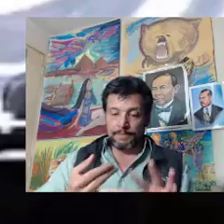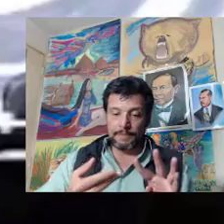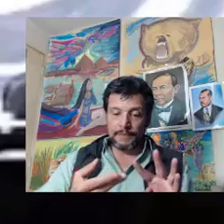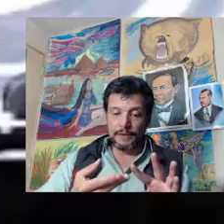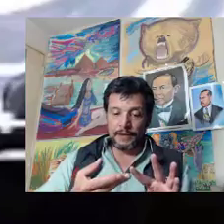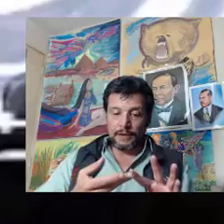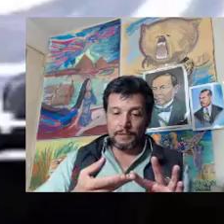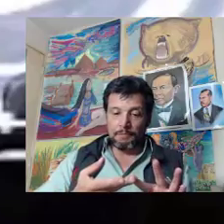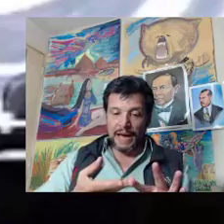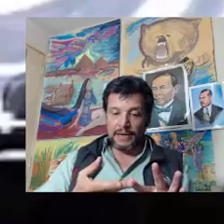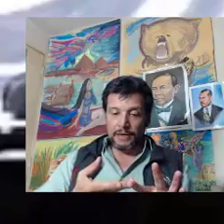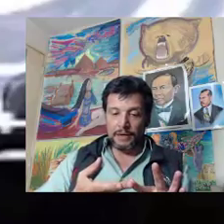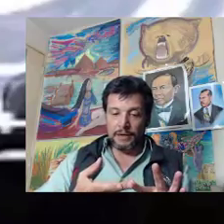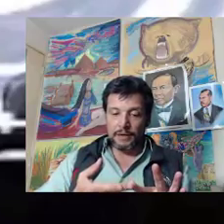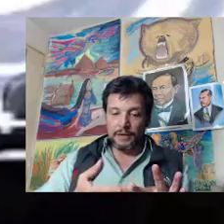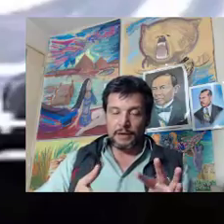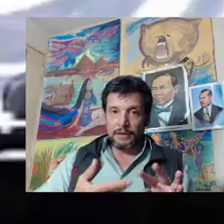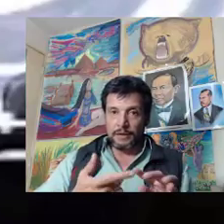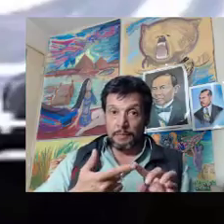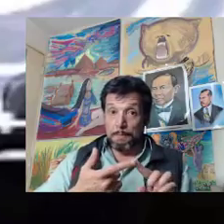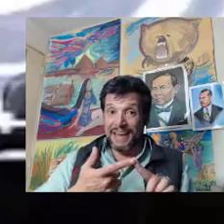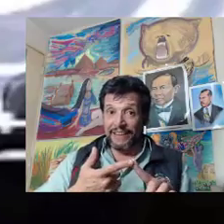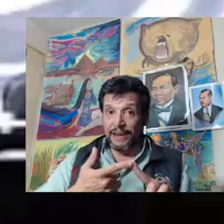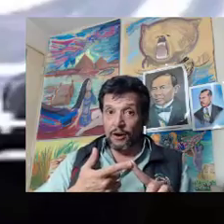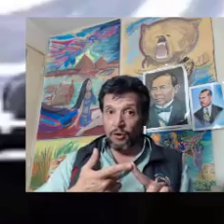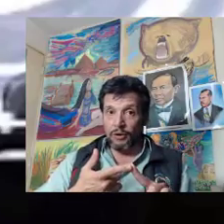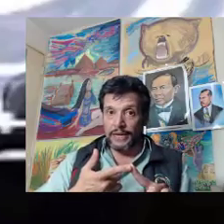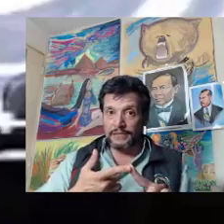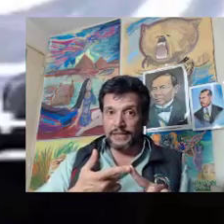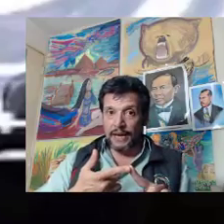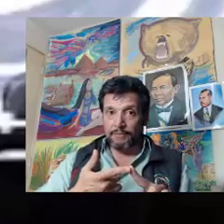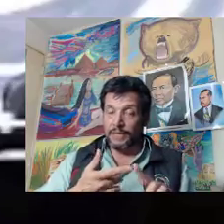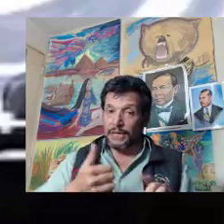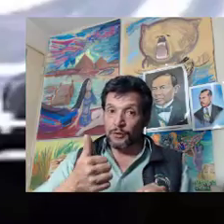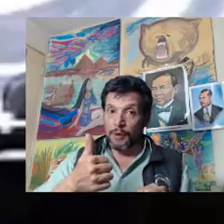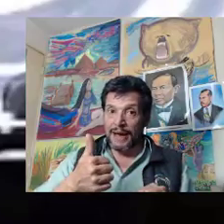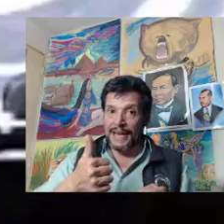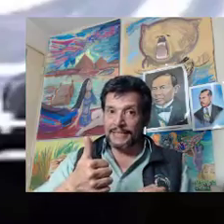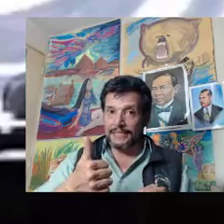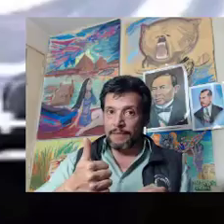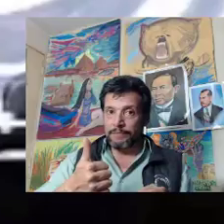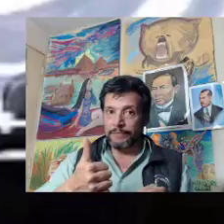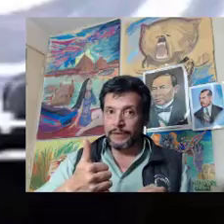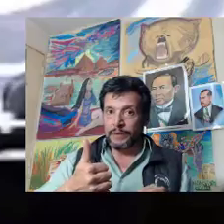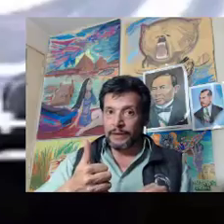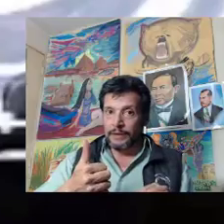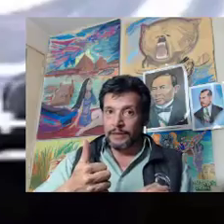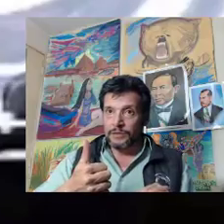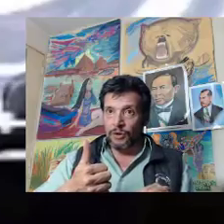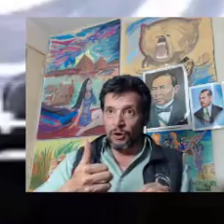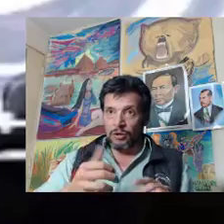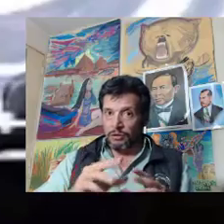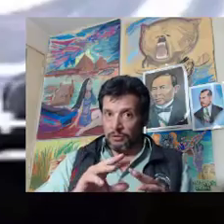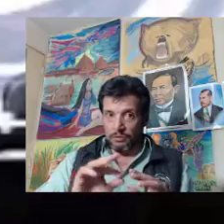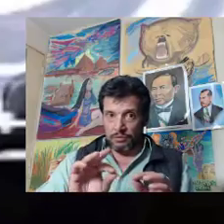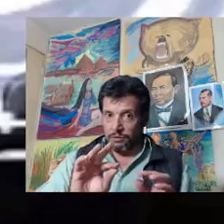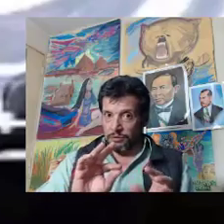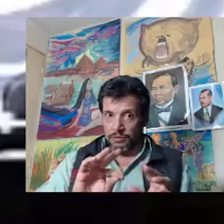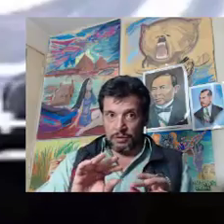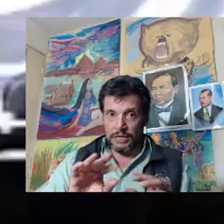PRD, PAN, Verde Ecologista y Nueva Alianza